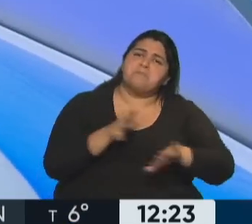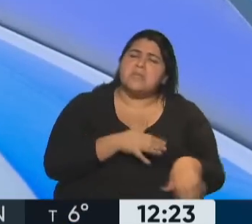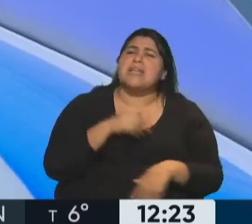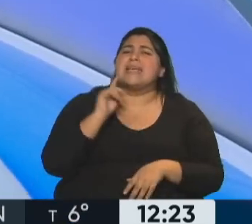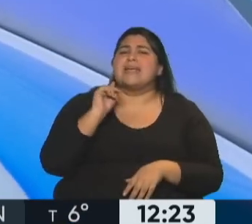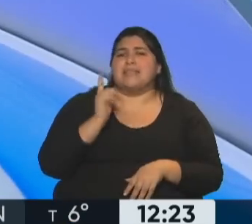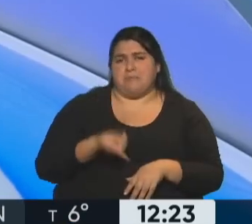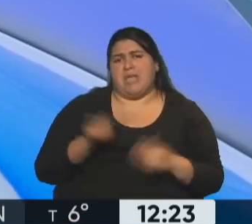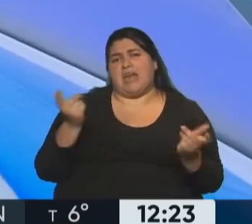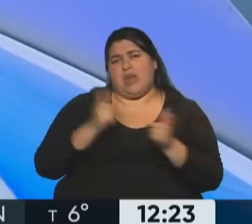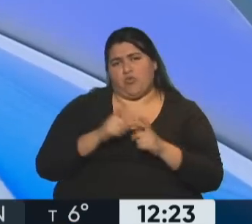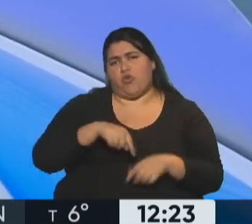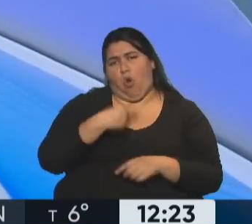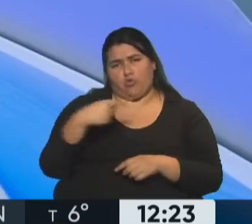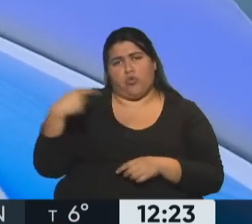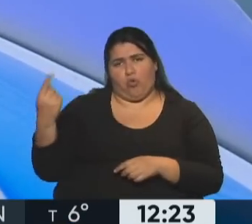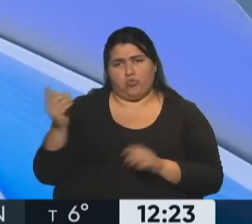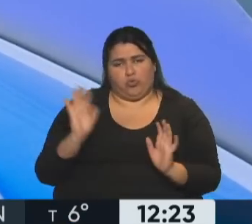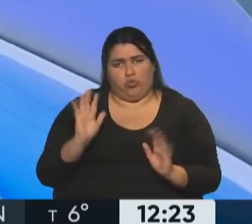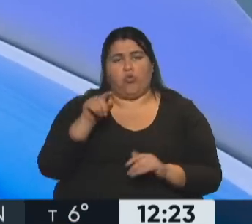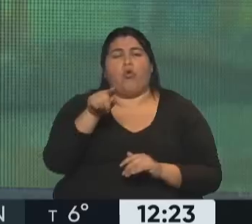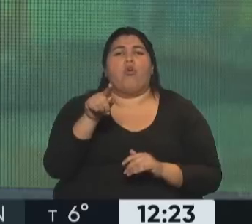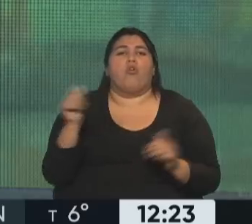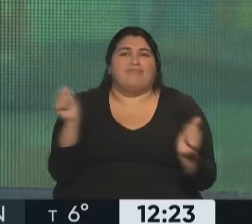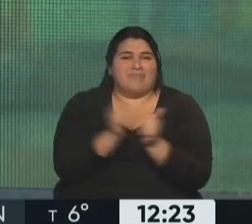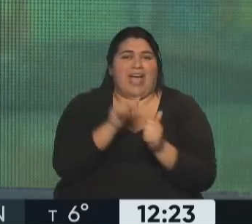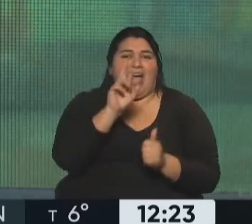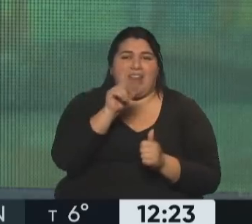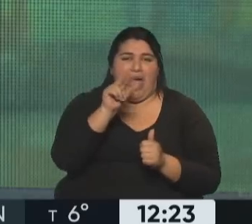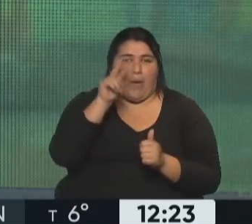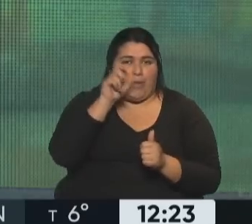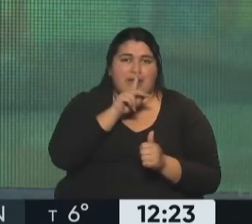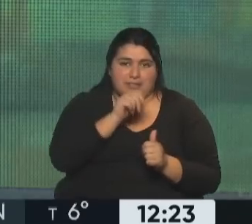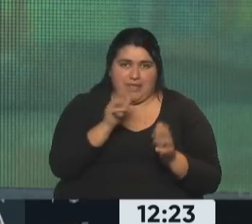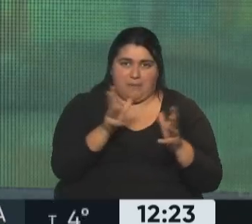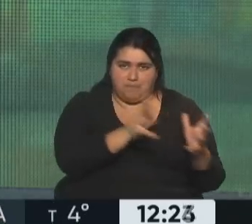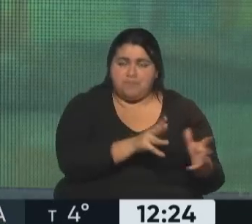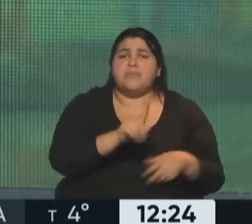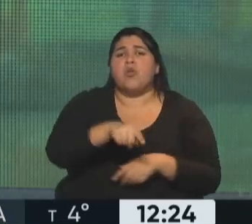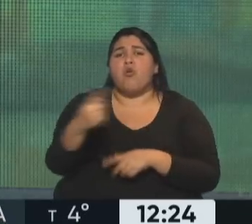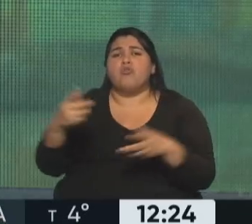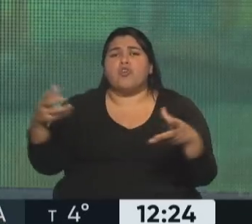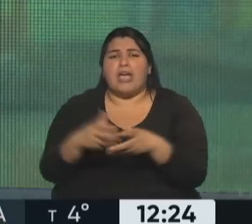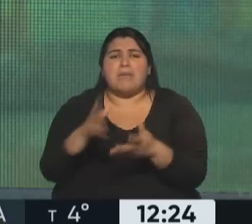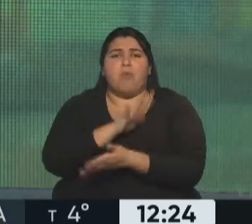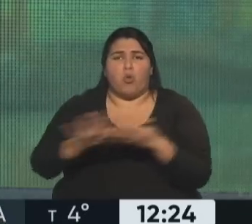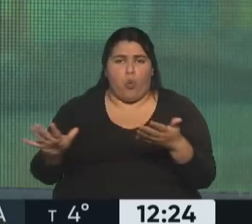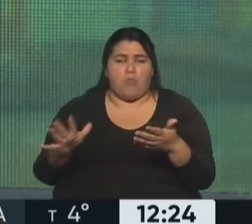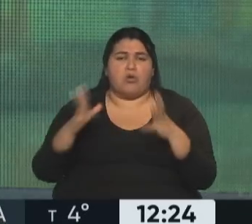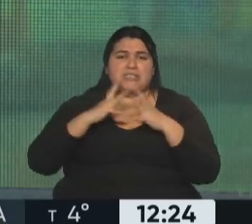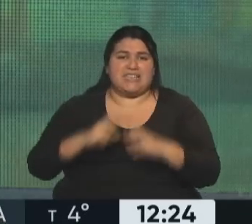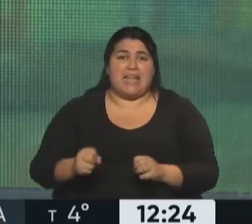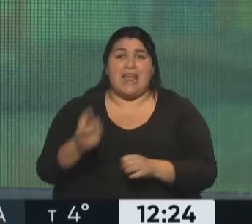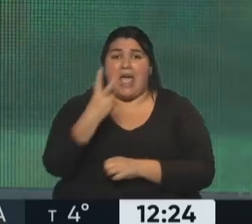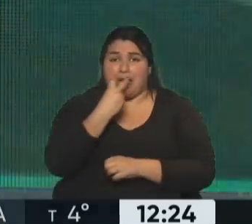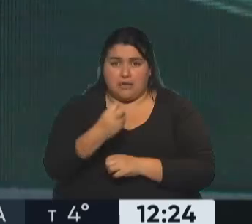varias reuniones el ministro de economía sergio massa estuvo con alerta recién lo analizamos pero también con su nuevo equipo de la secretaría de energía